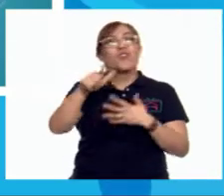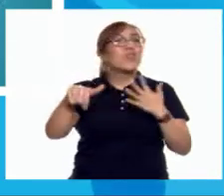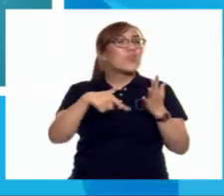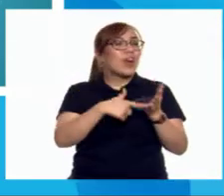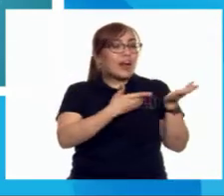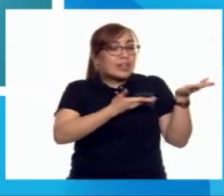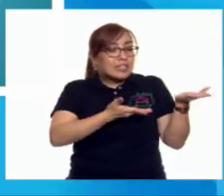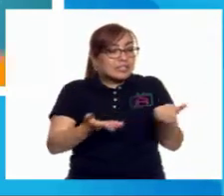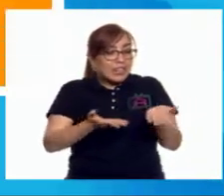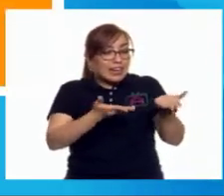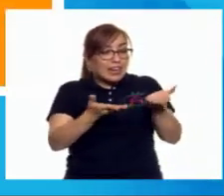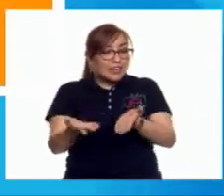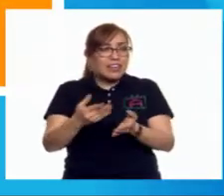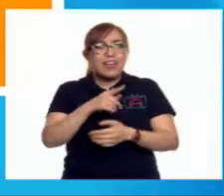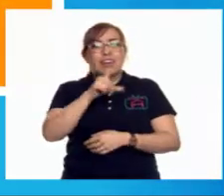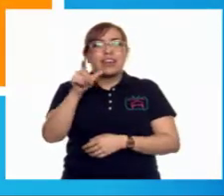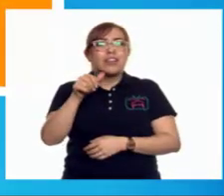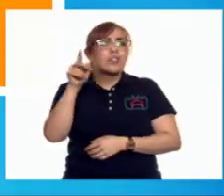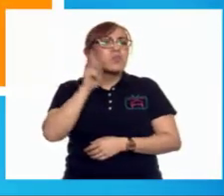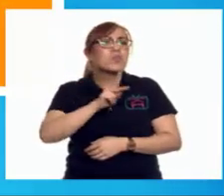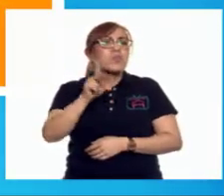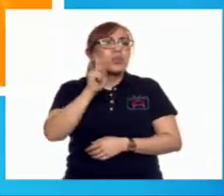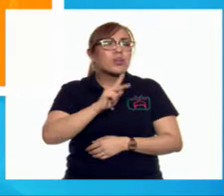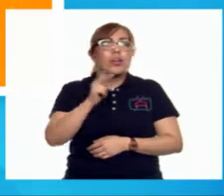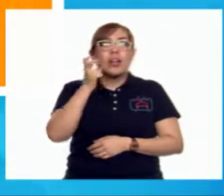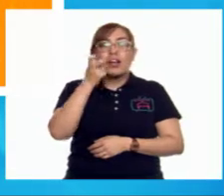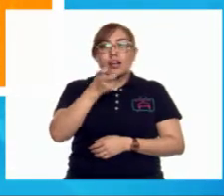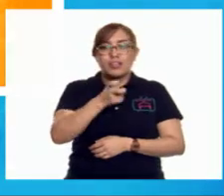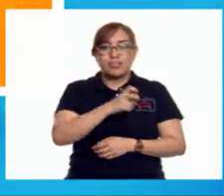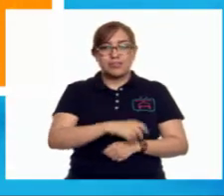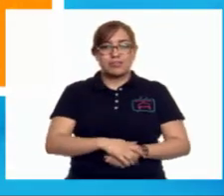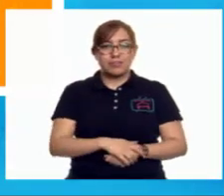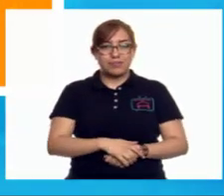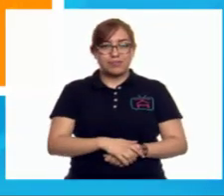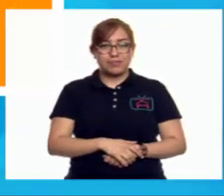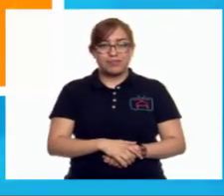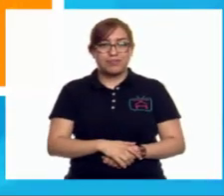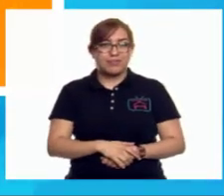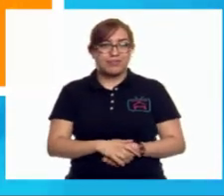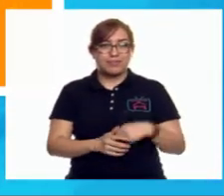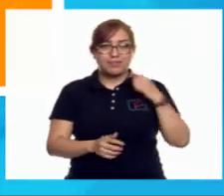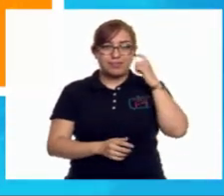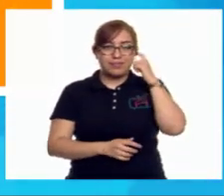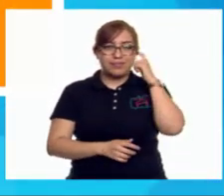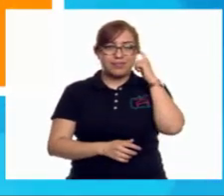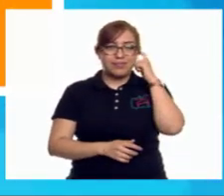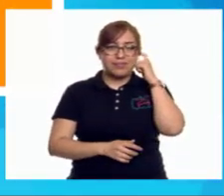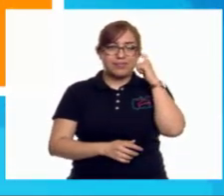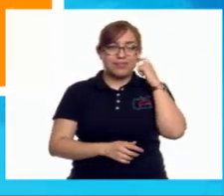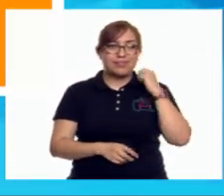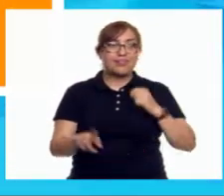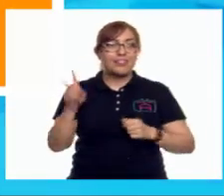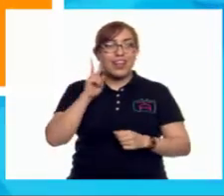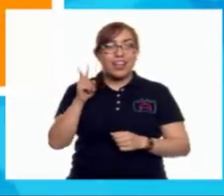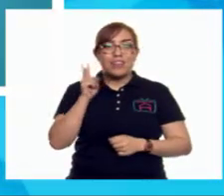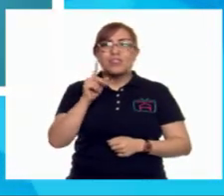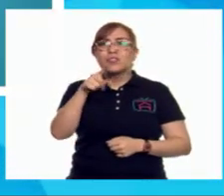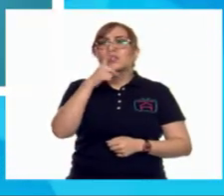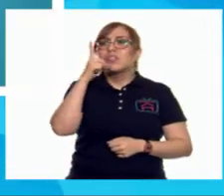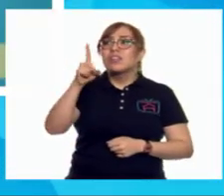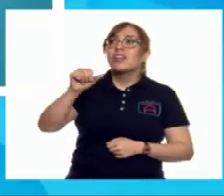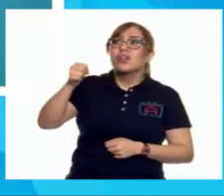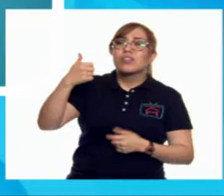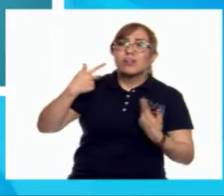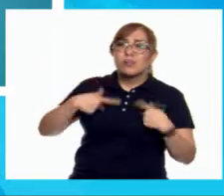Comprueba tus instrucciones. Da las instrucciones a alguien más para ver si llega de un punto a otro con ellas.